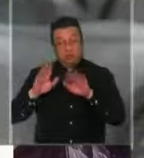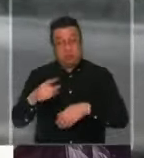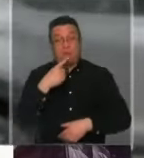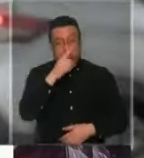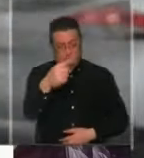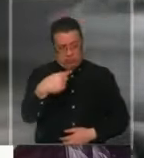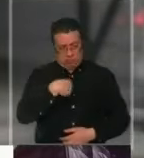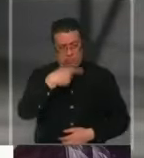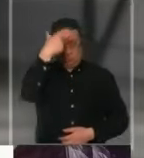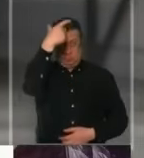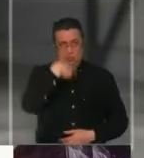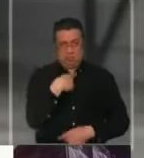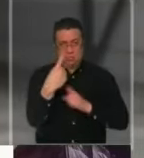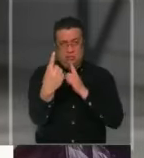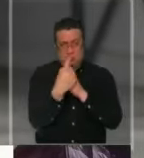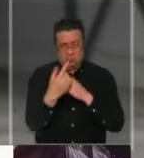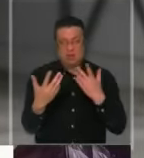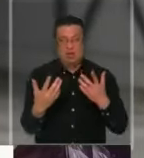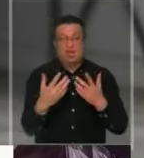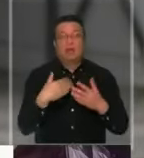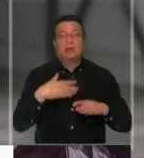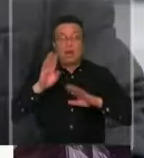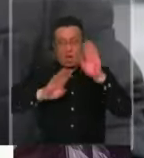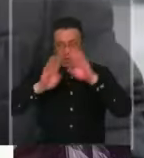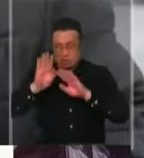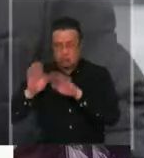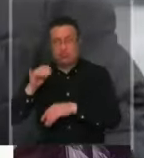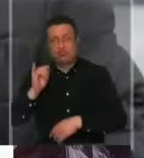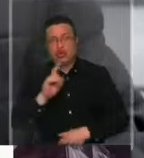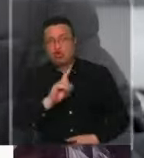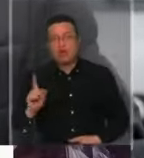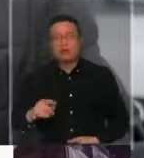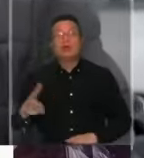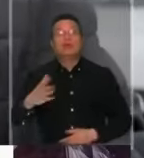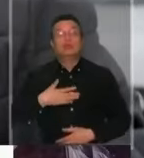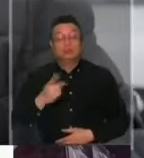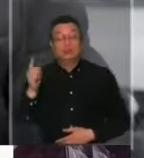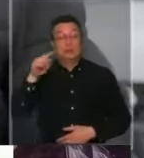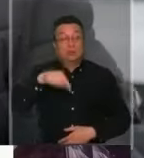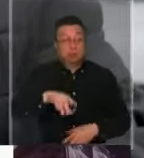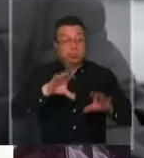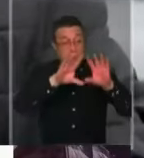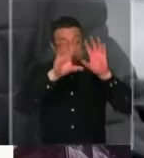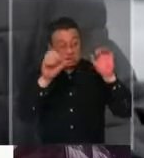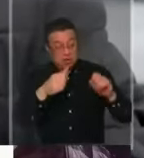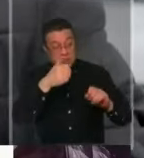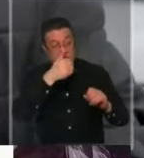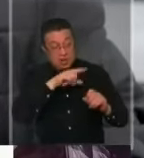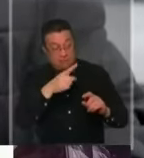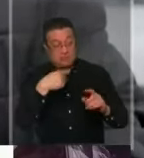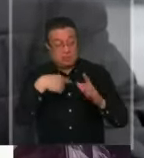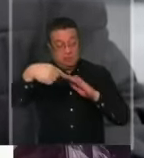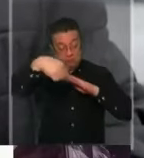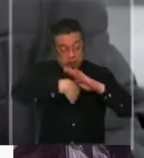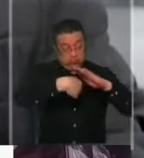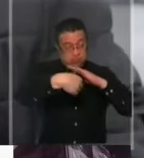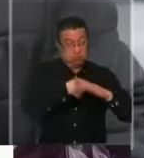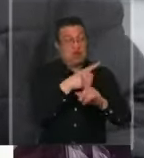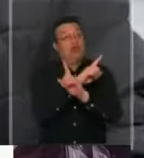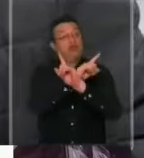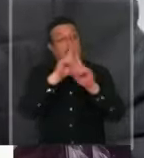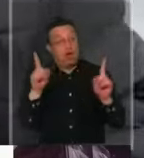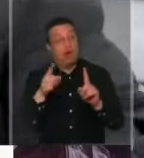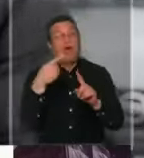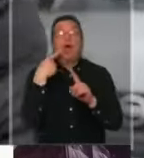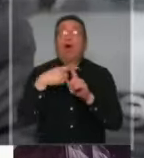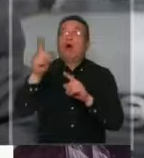uno. Claro. Si está con el candidato, no. Uno viene acá y confía en el sistema, que no le vulneren sus cosas y que otras